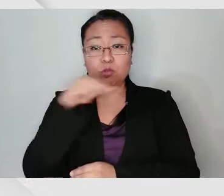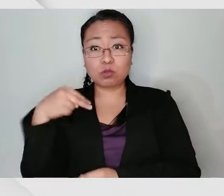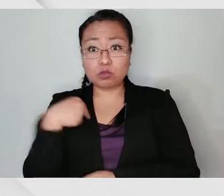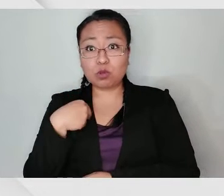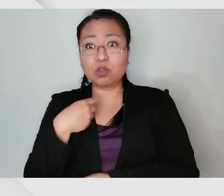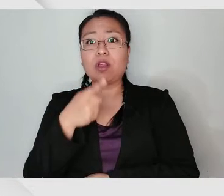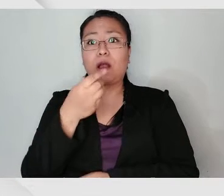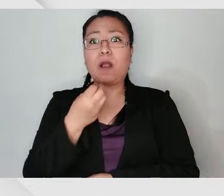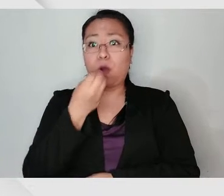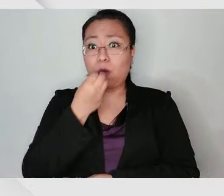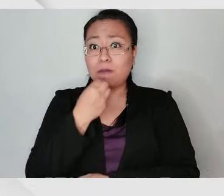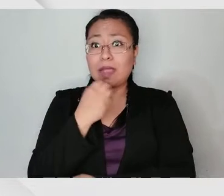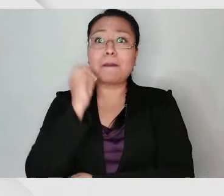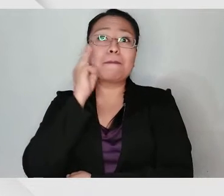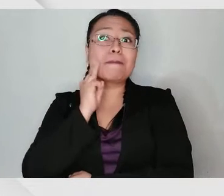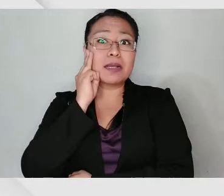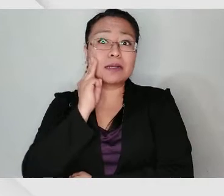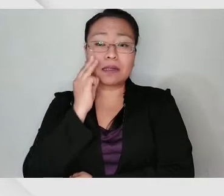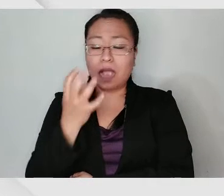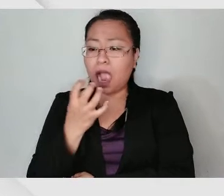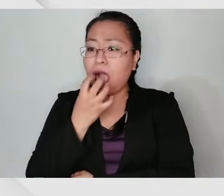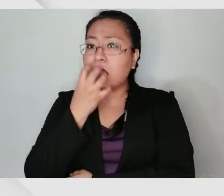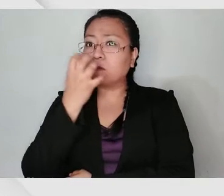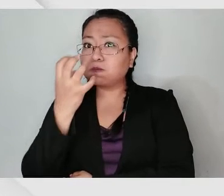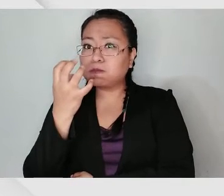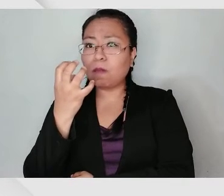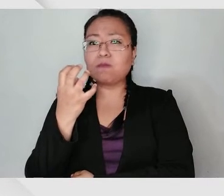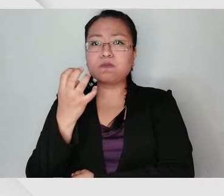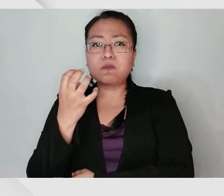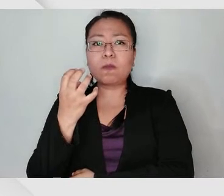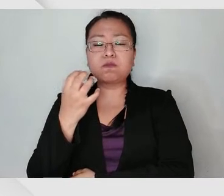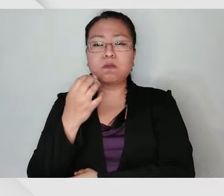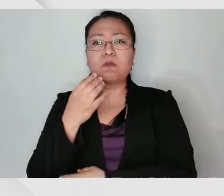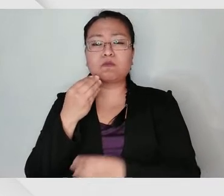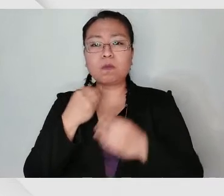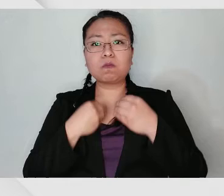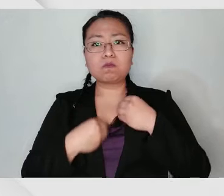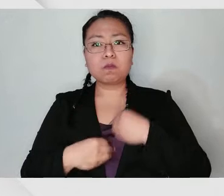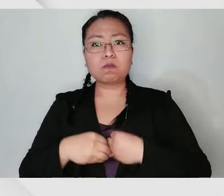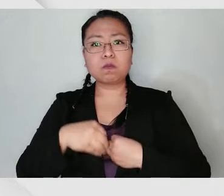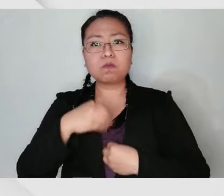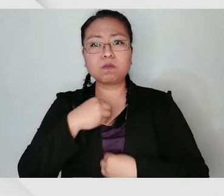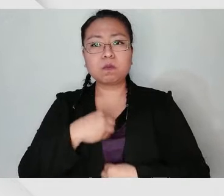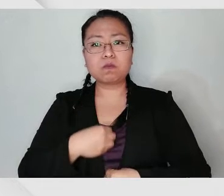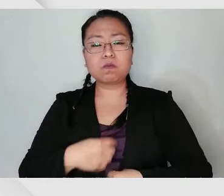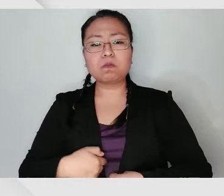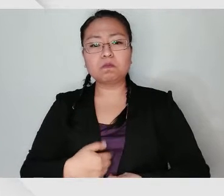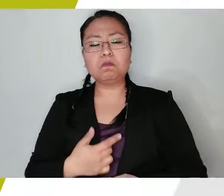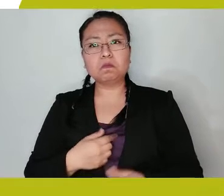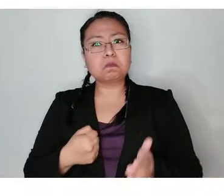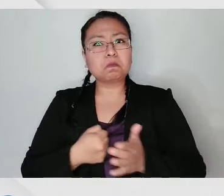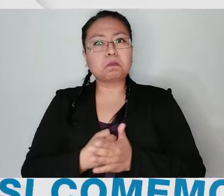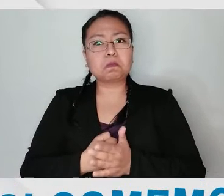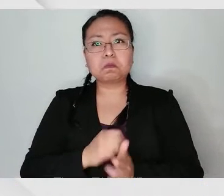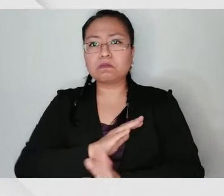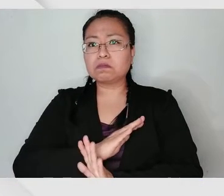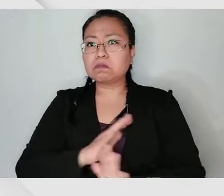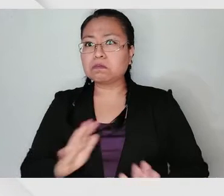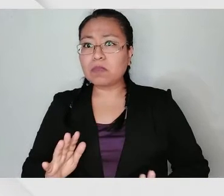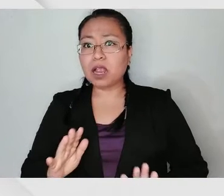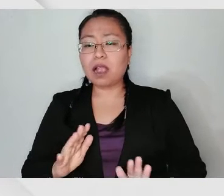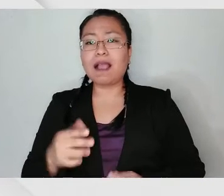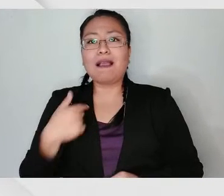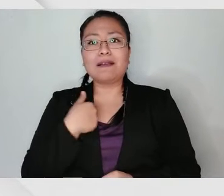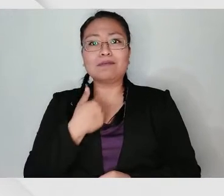manzana, el azúcar sube lentamente y tenemos una sensación de saciedad por más tiempo. A diferencia